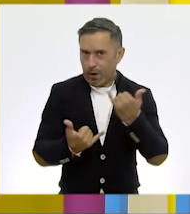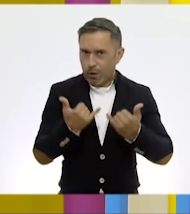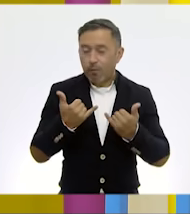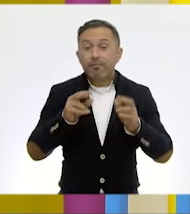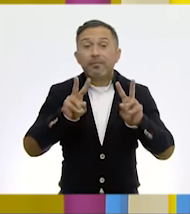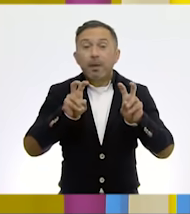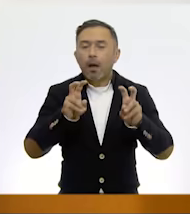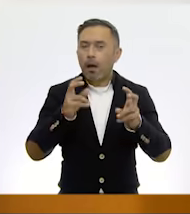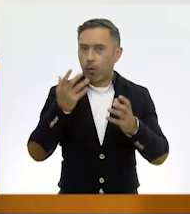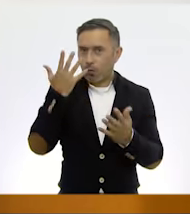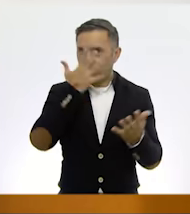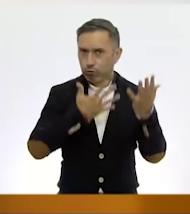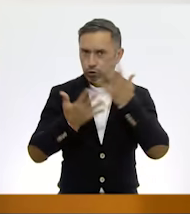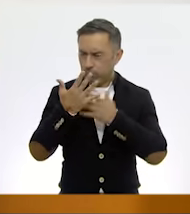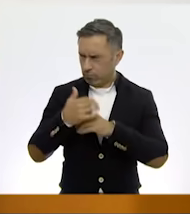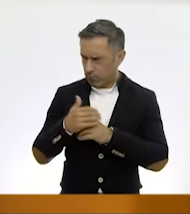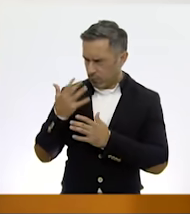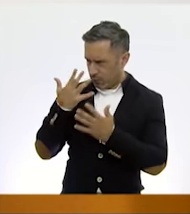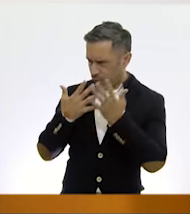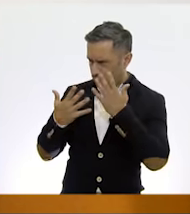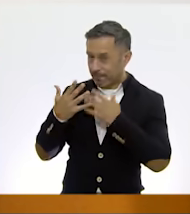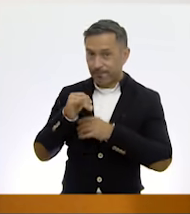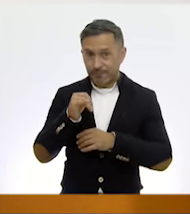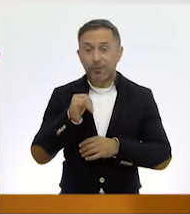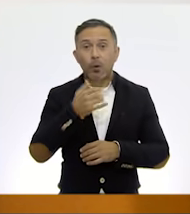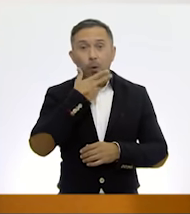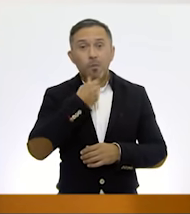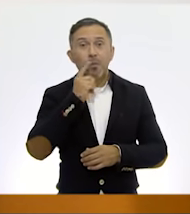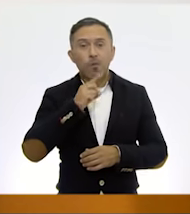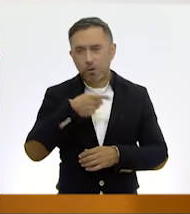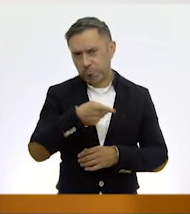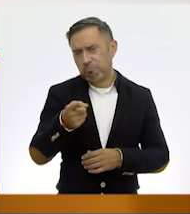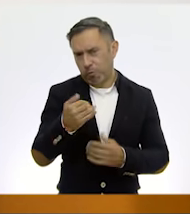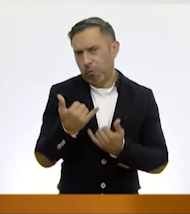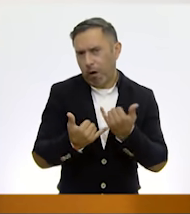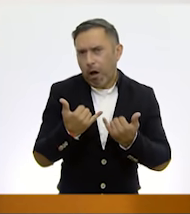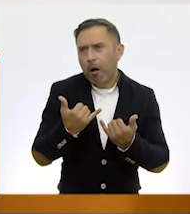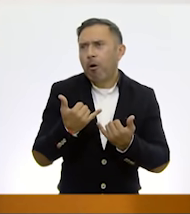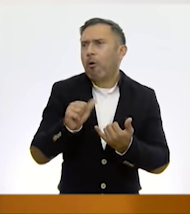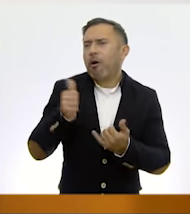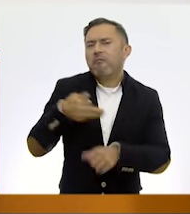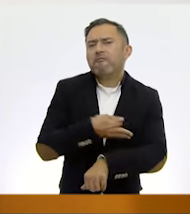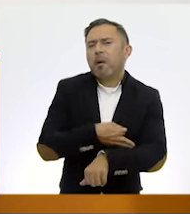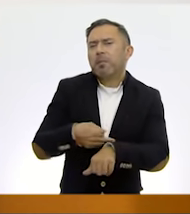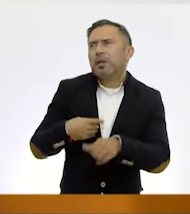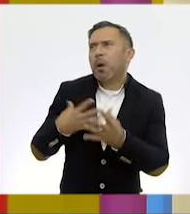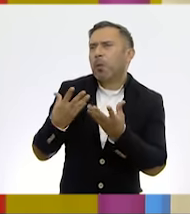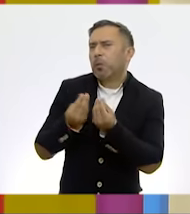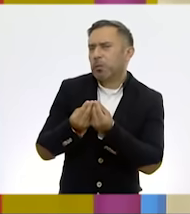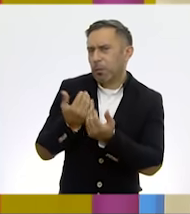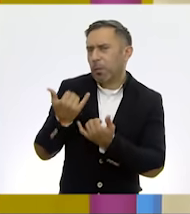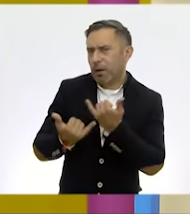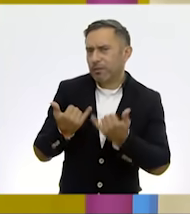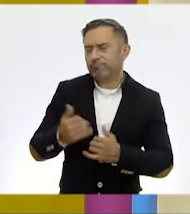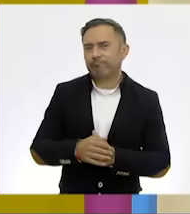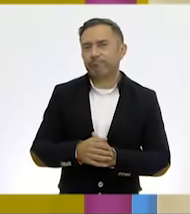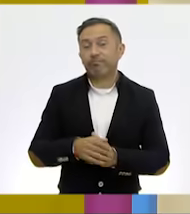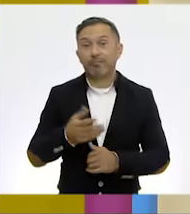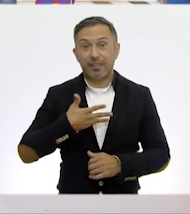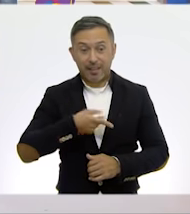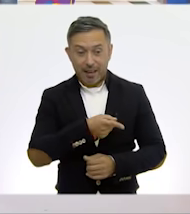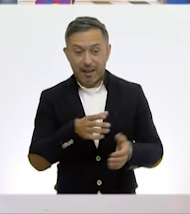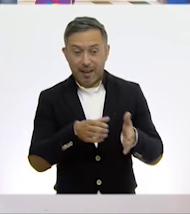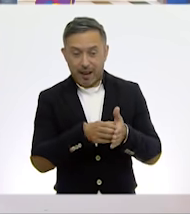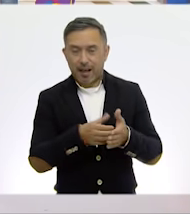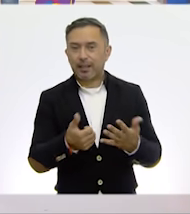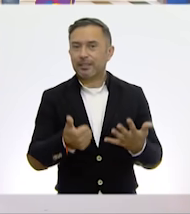lo pueden jugar en casa, tanto las niñas y los niños, con compañía tal vez de algún familiar. Aquí hay una caja con seis objetos, no